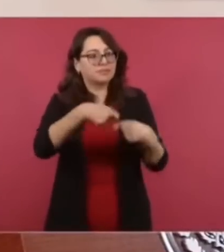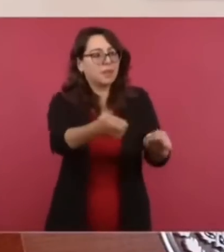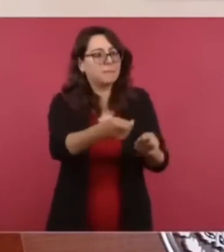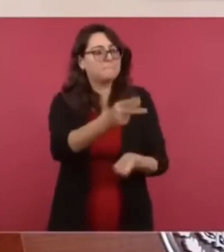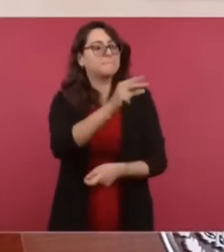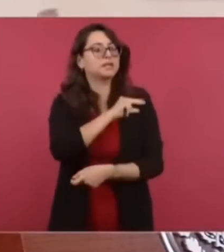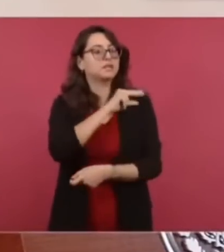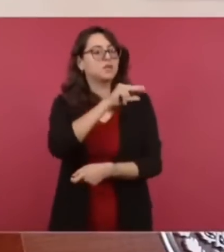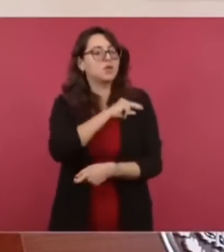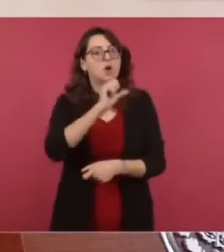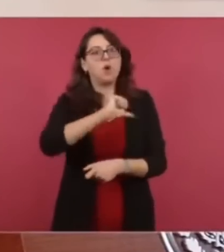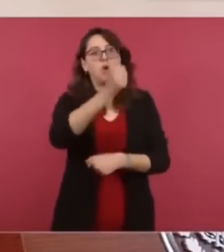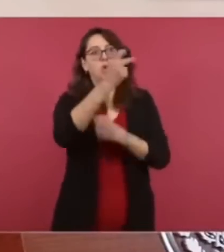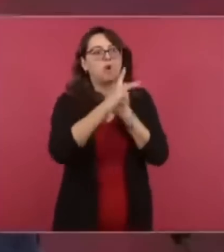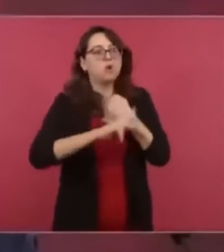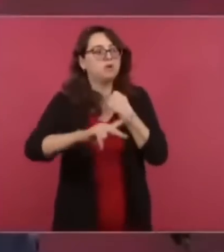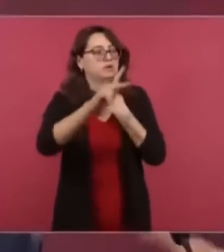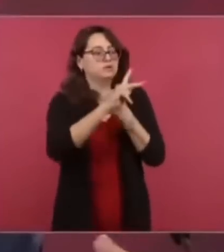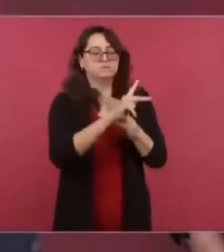y nos organizamos.